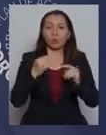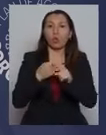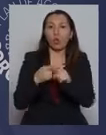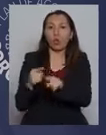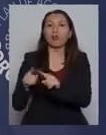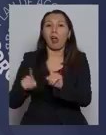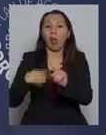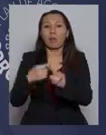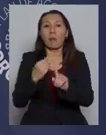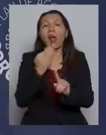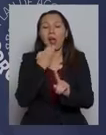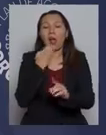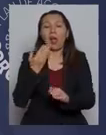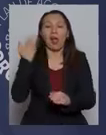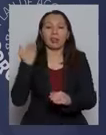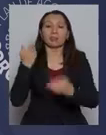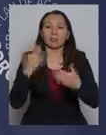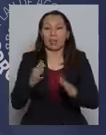otras enfermedades de base.